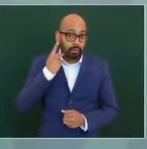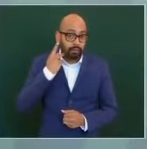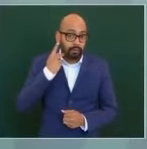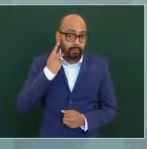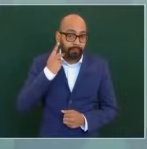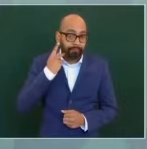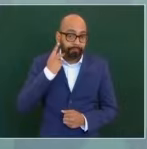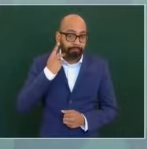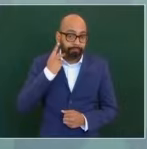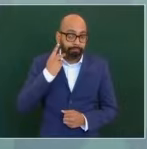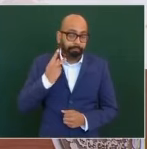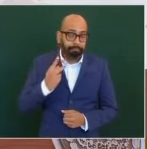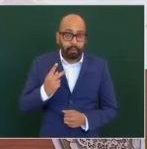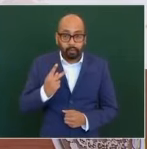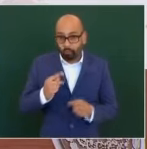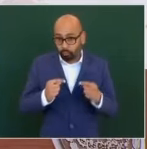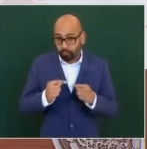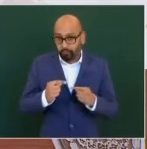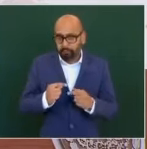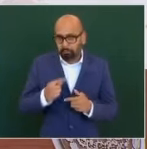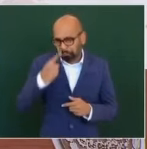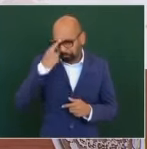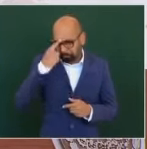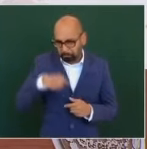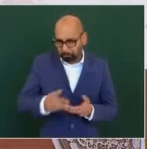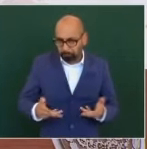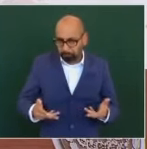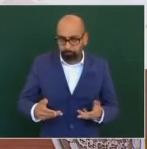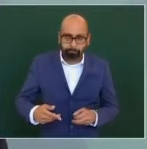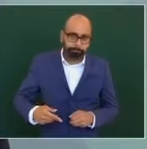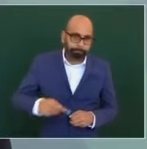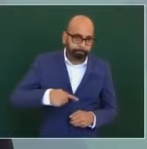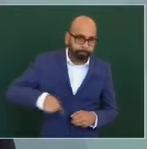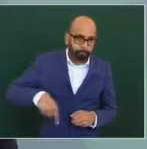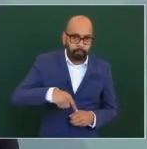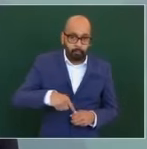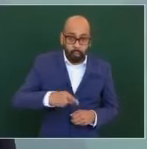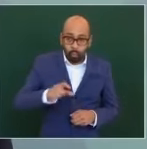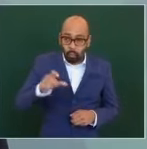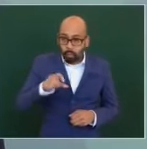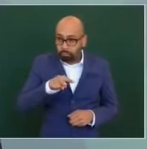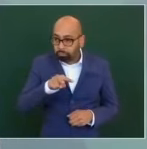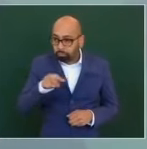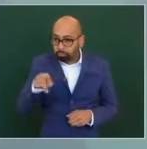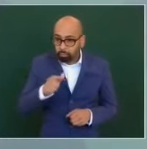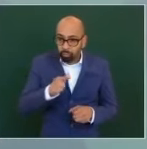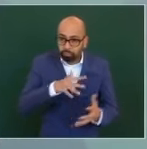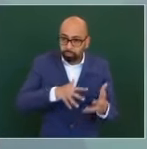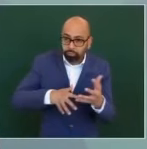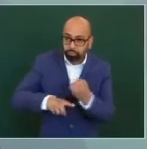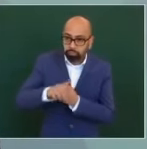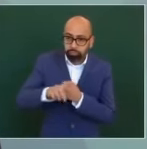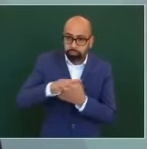entre otras cosas, se creó para poner orden en el caos.